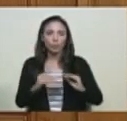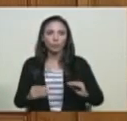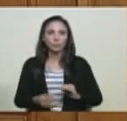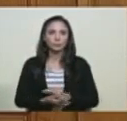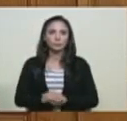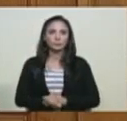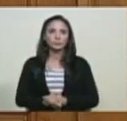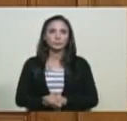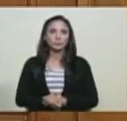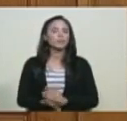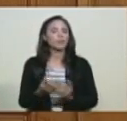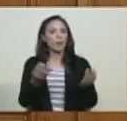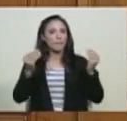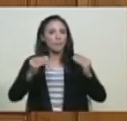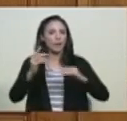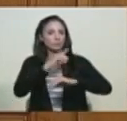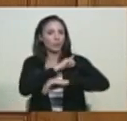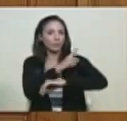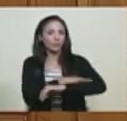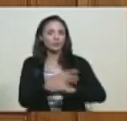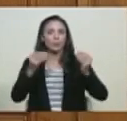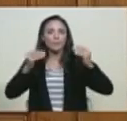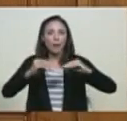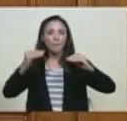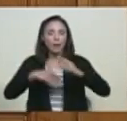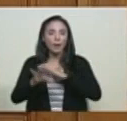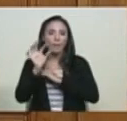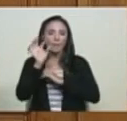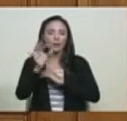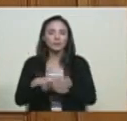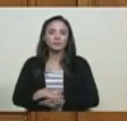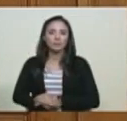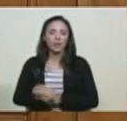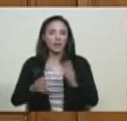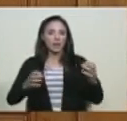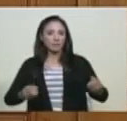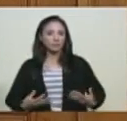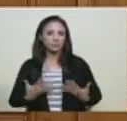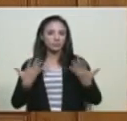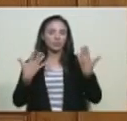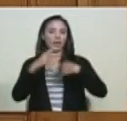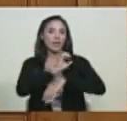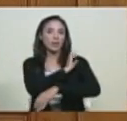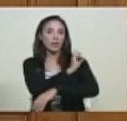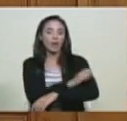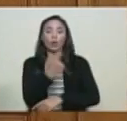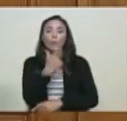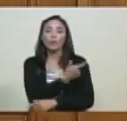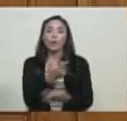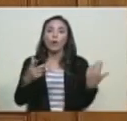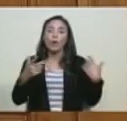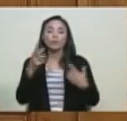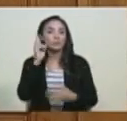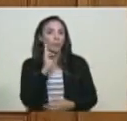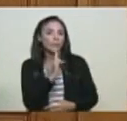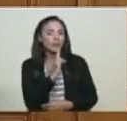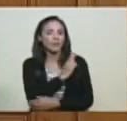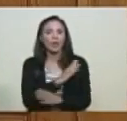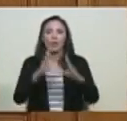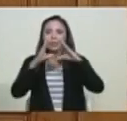para ir fortaleciendo el espíritu nacional, el cuerpo nacional, como dijera el Libertador, en un